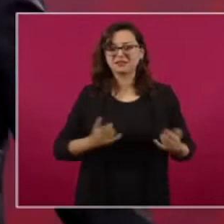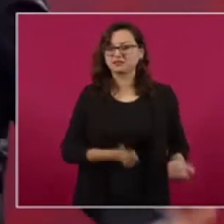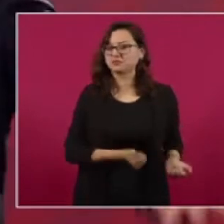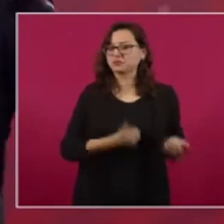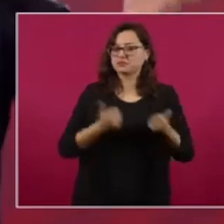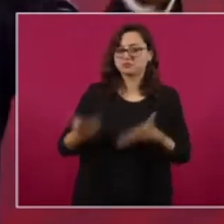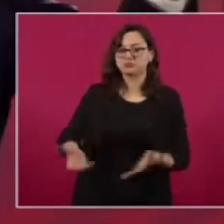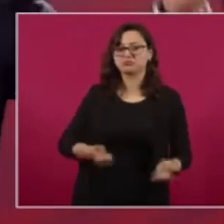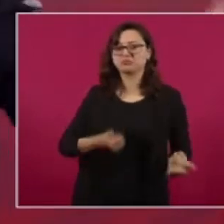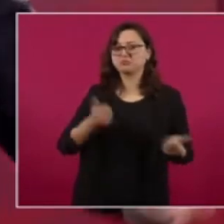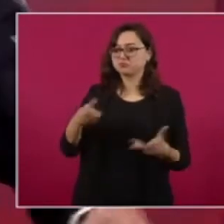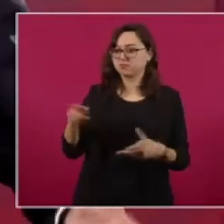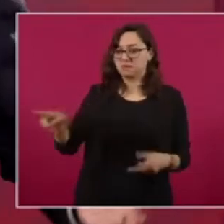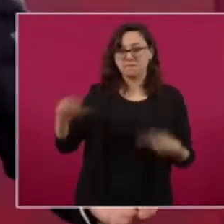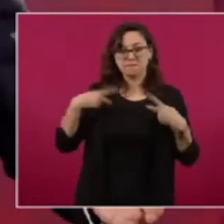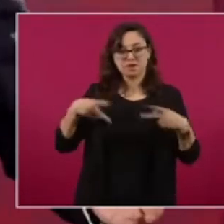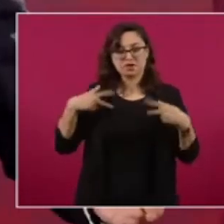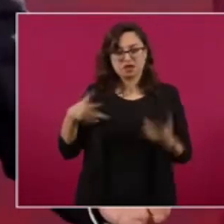¿Y qué llevan?